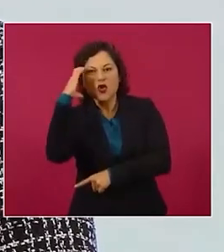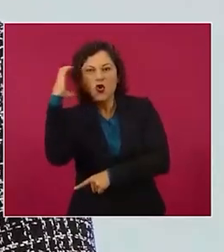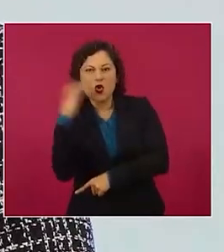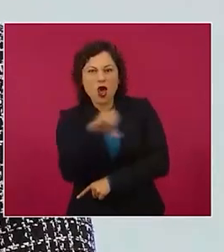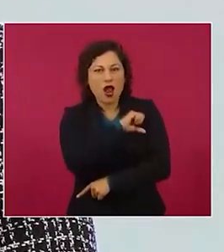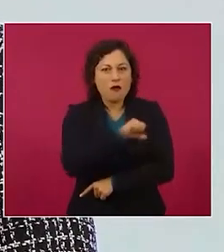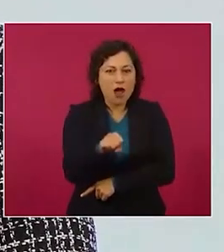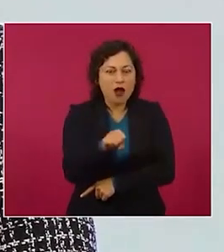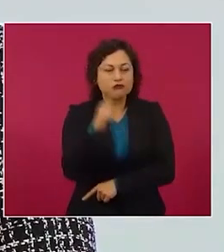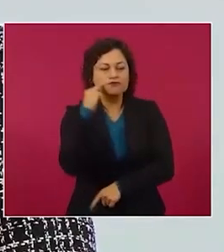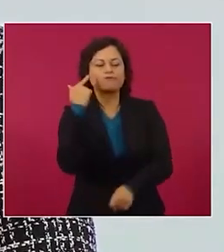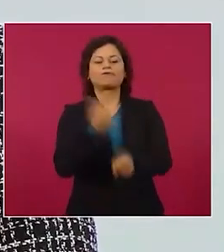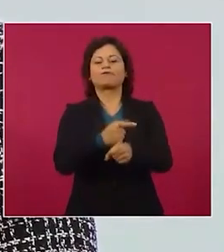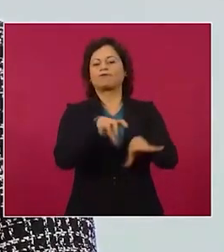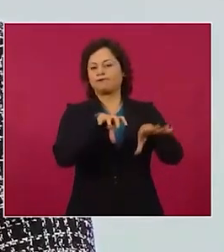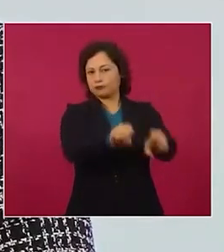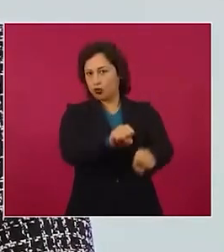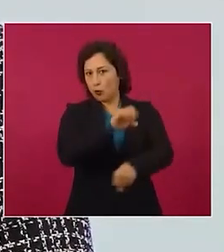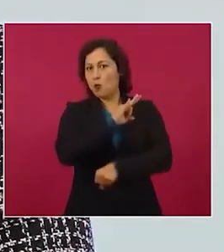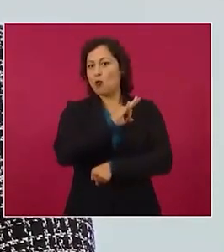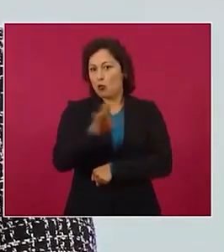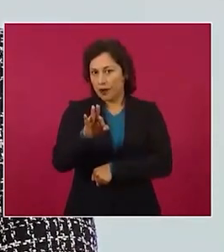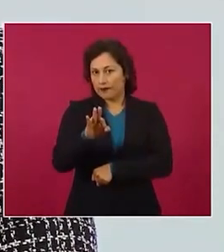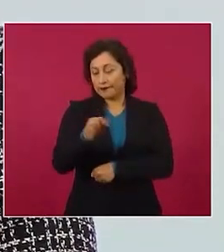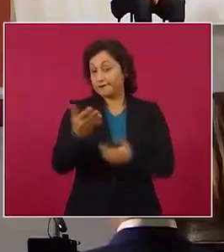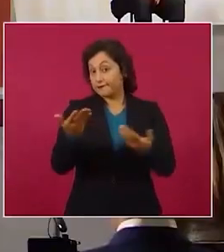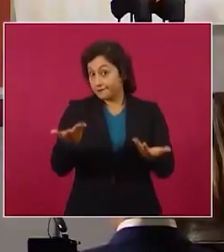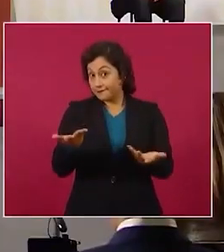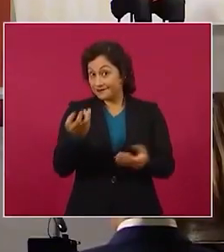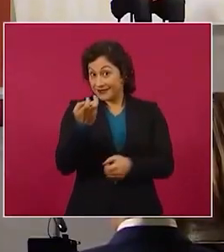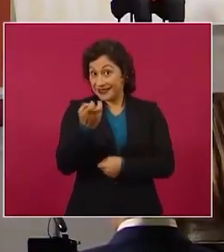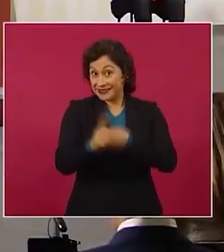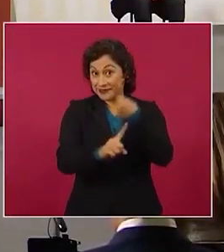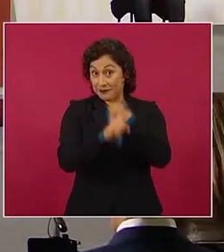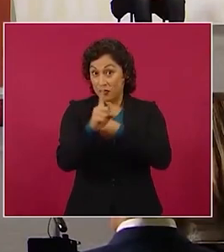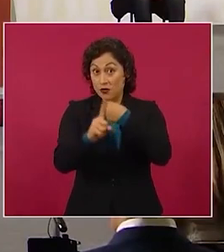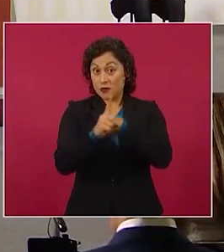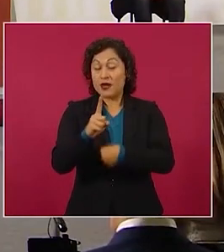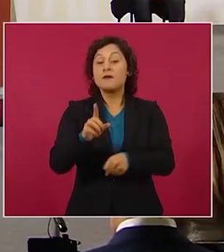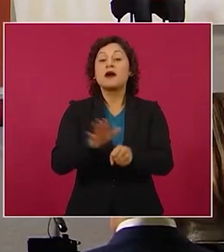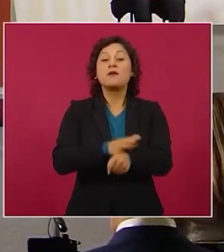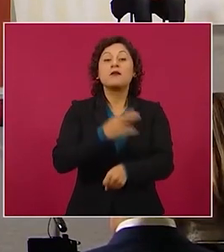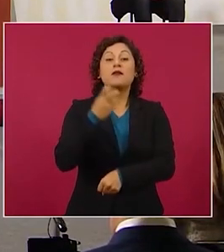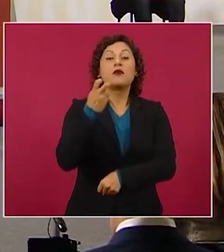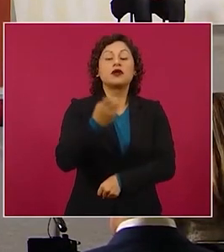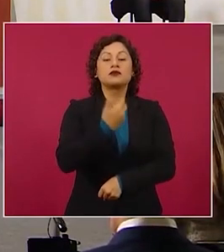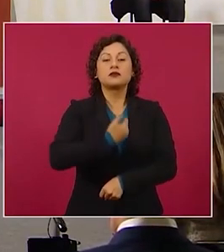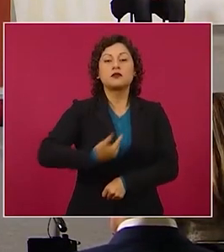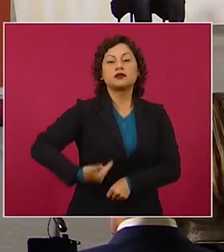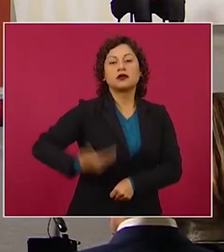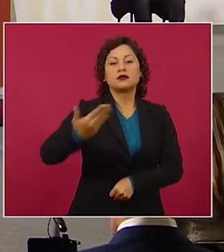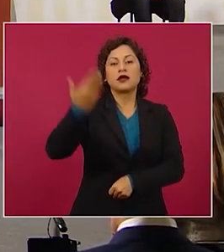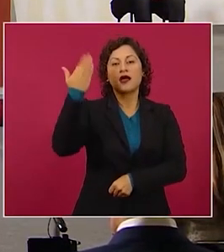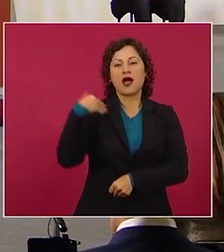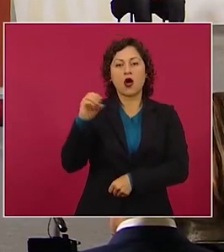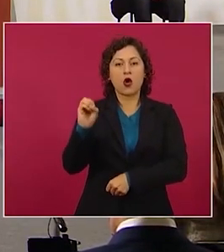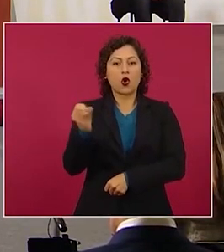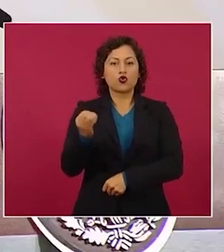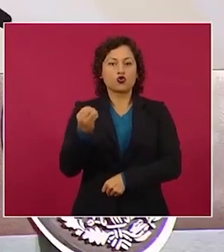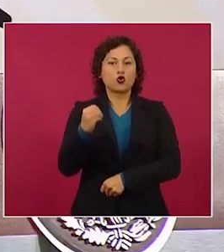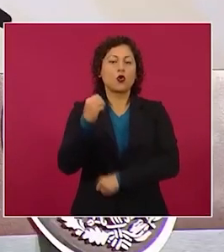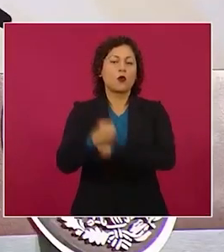Por eso el señor presidente tomó la decisión de publicar en octubre del año pasado el acuerdo